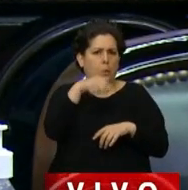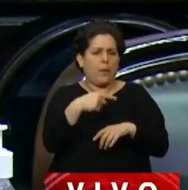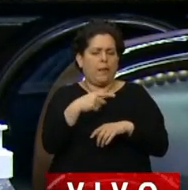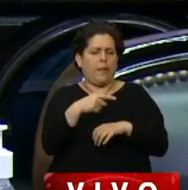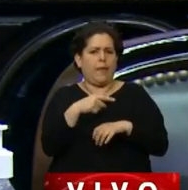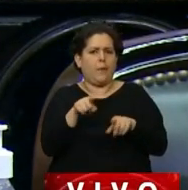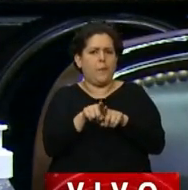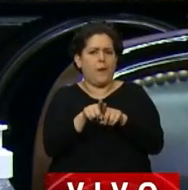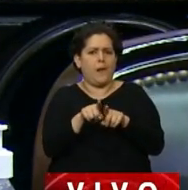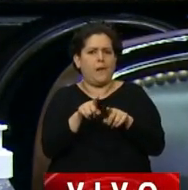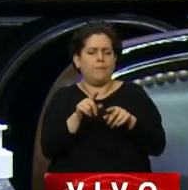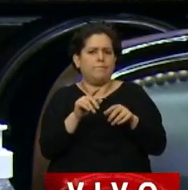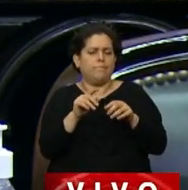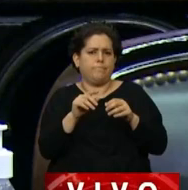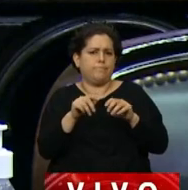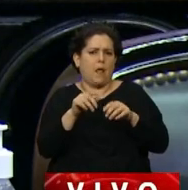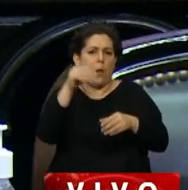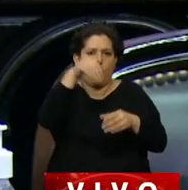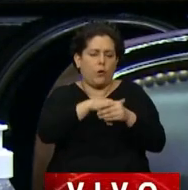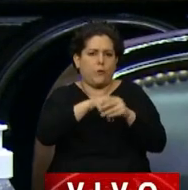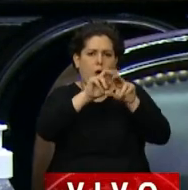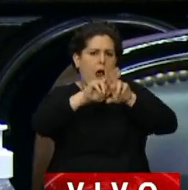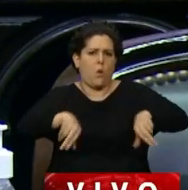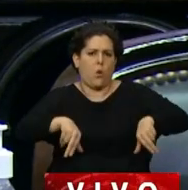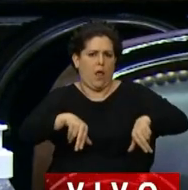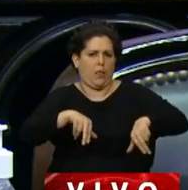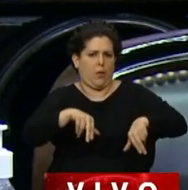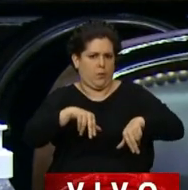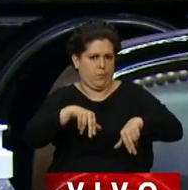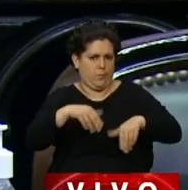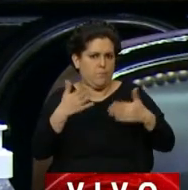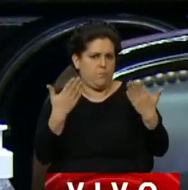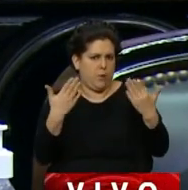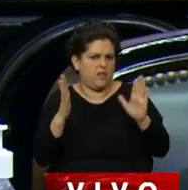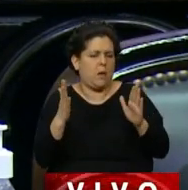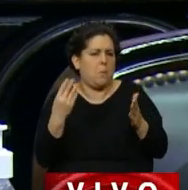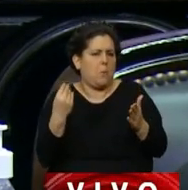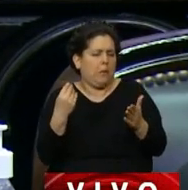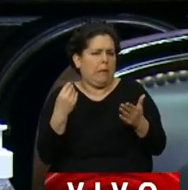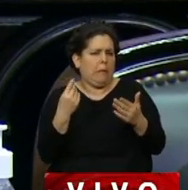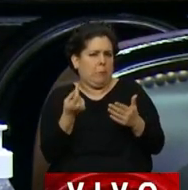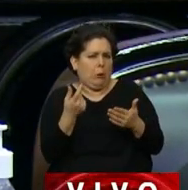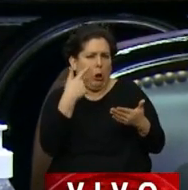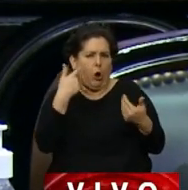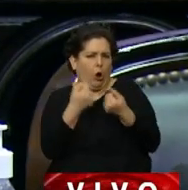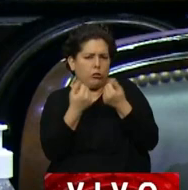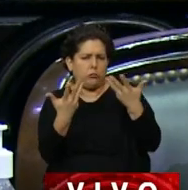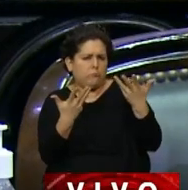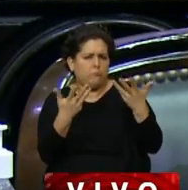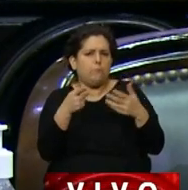disparaba la nulidad en el voto por la poca pericia que tenía en los primeros pasos que dio este